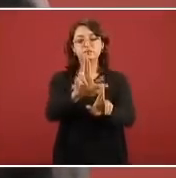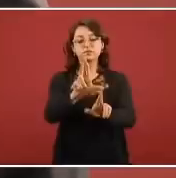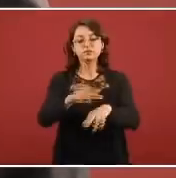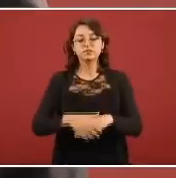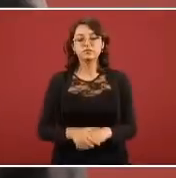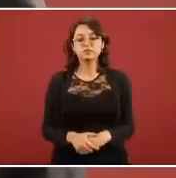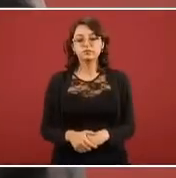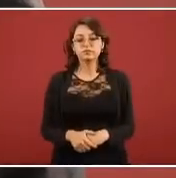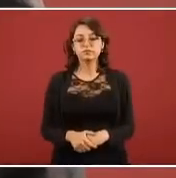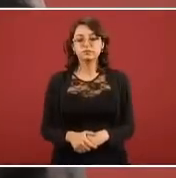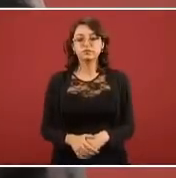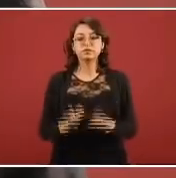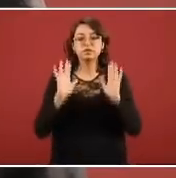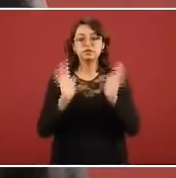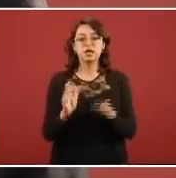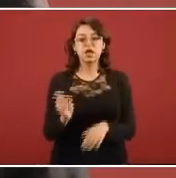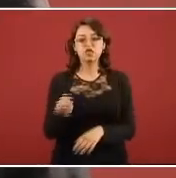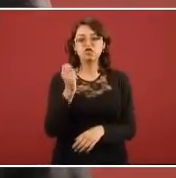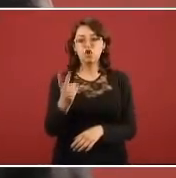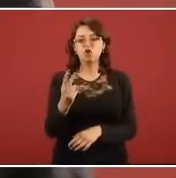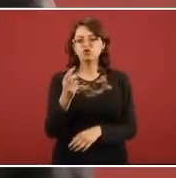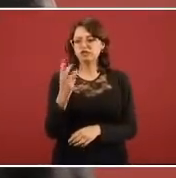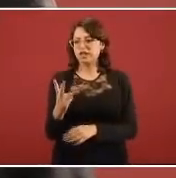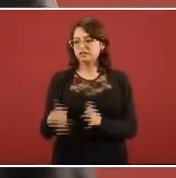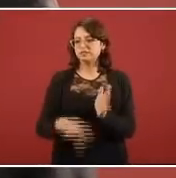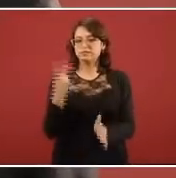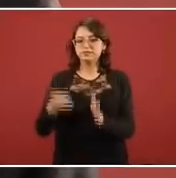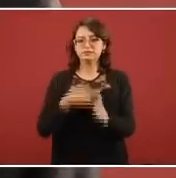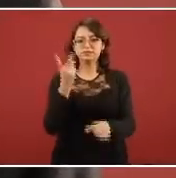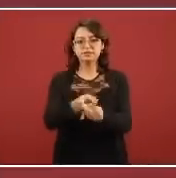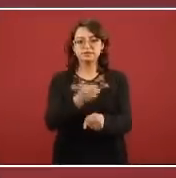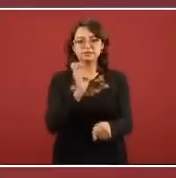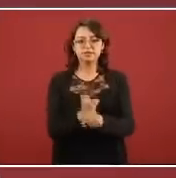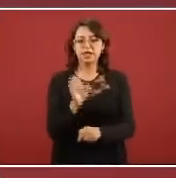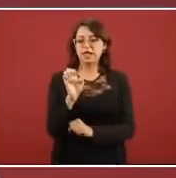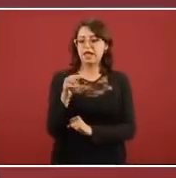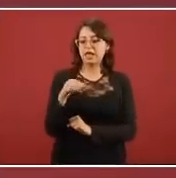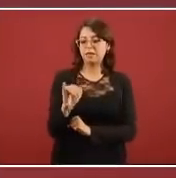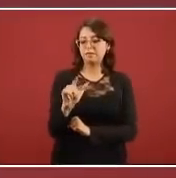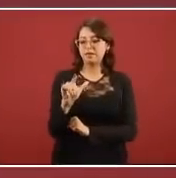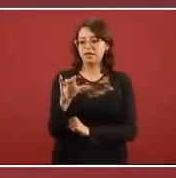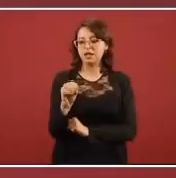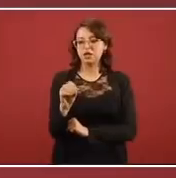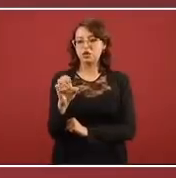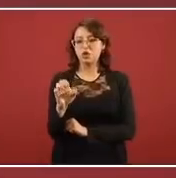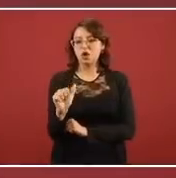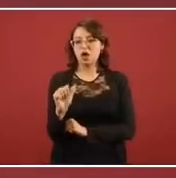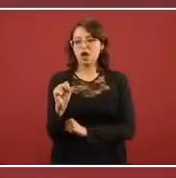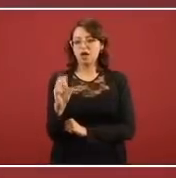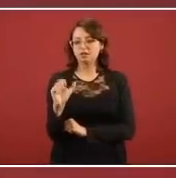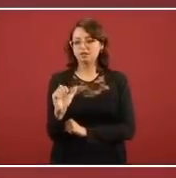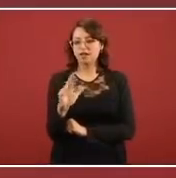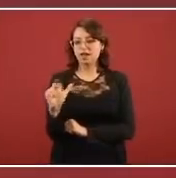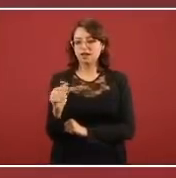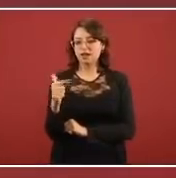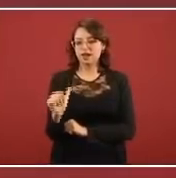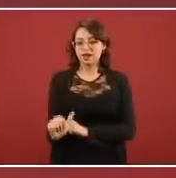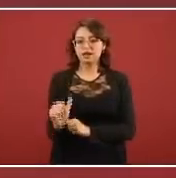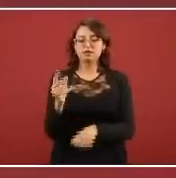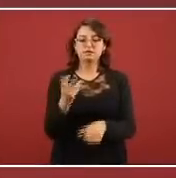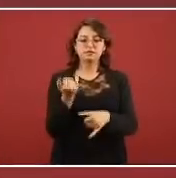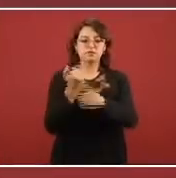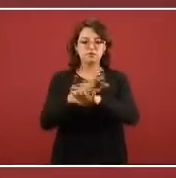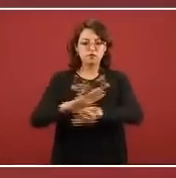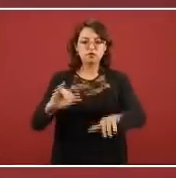He invitado 2 o 3 veces a Emilio Azcárraga a informes.